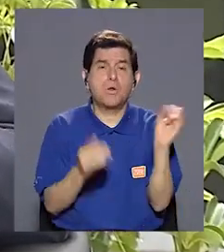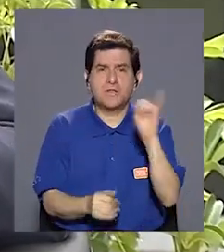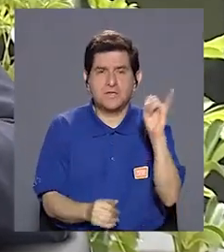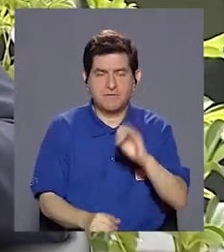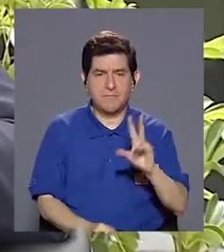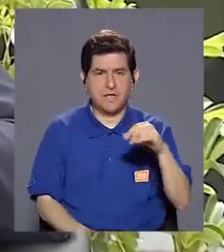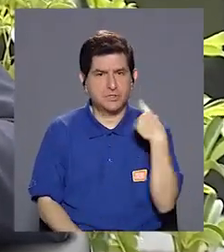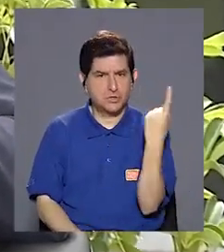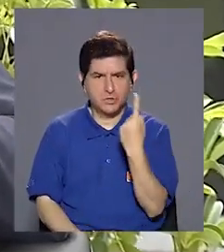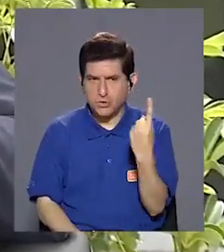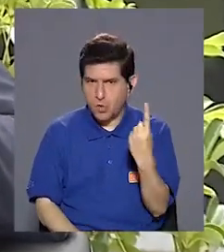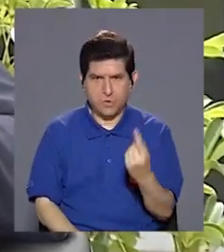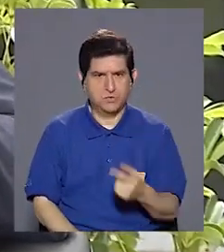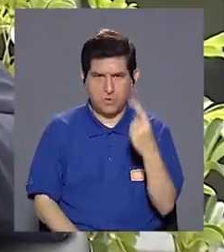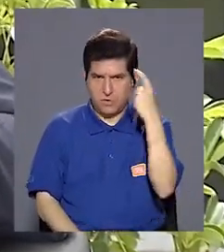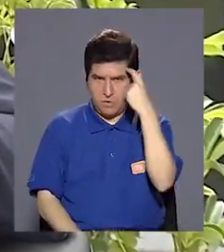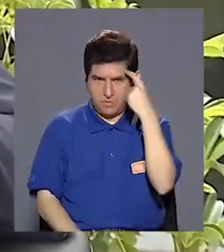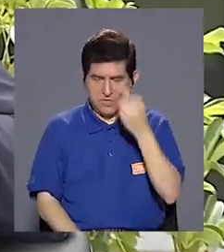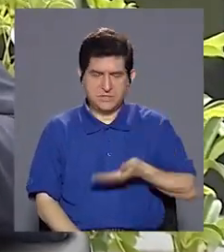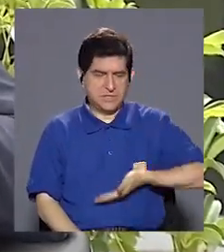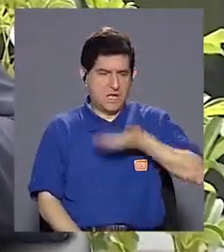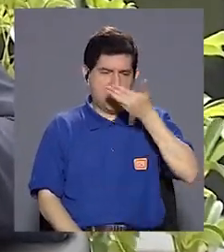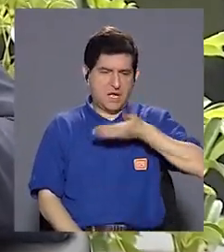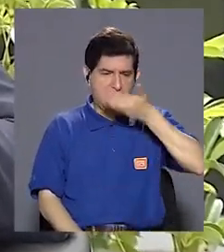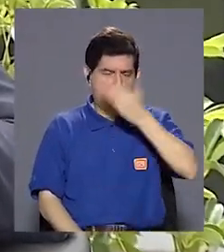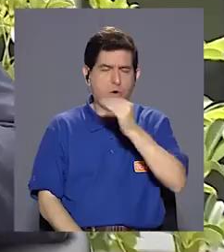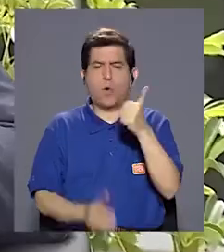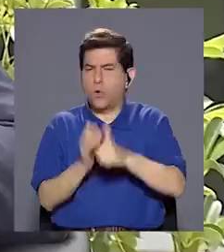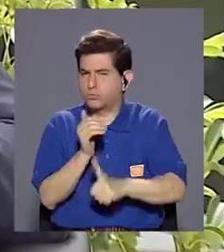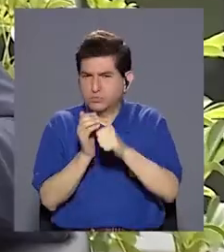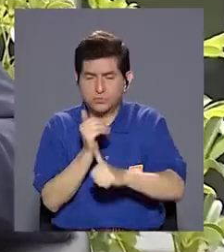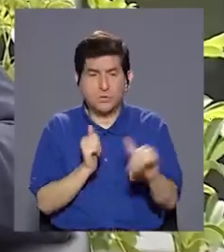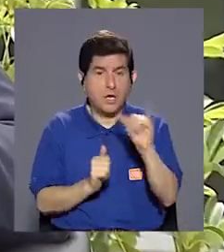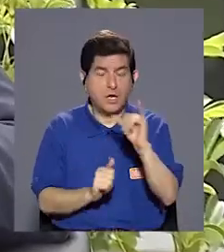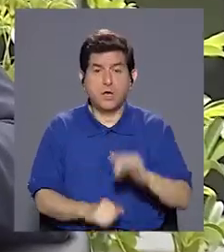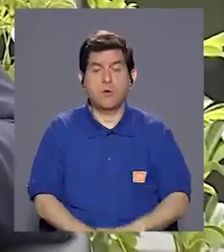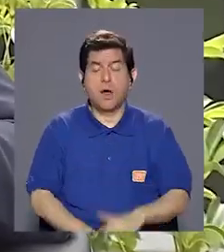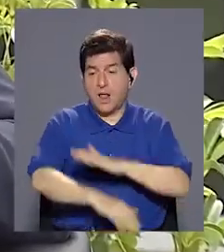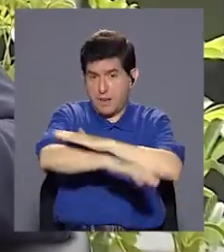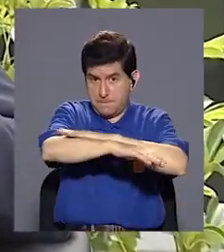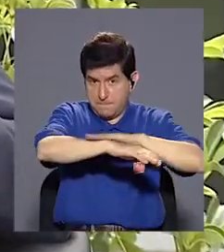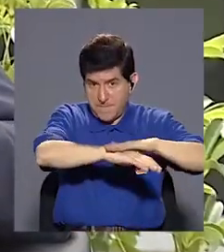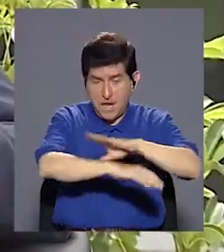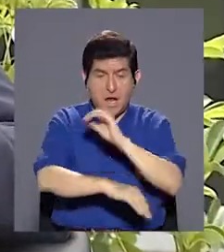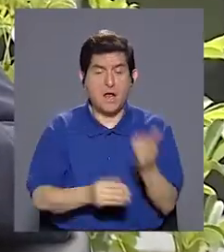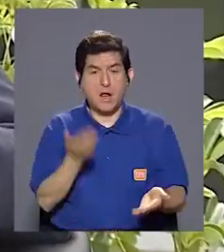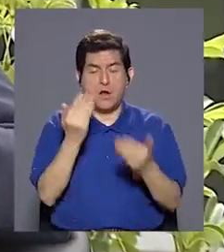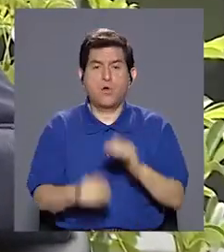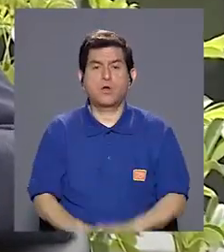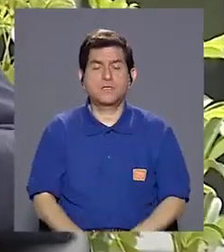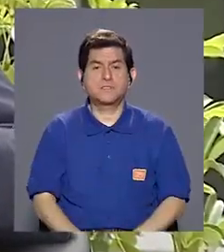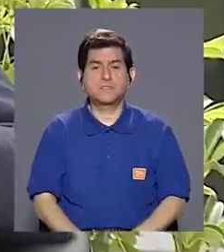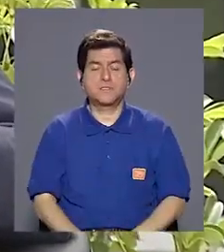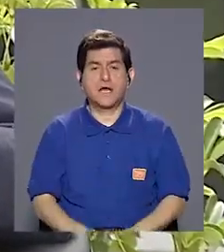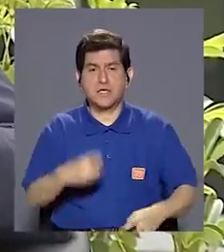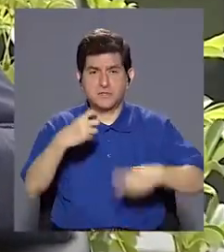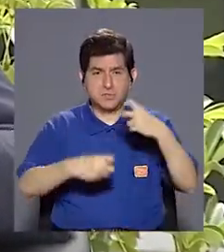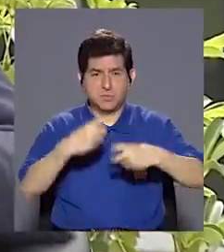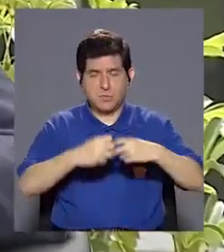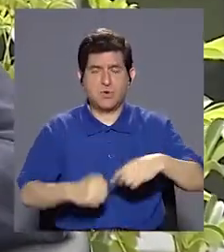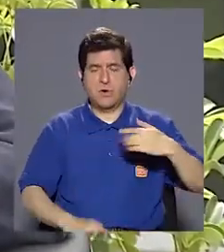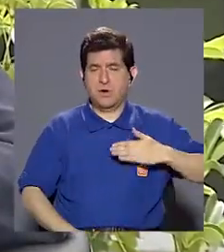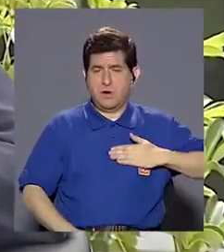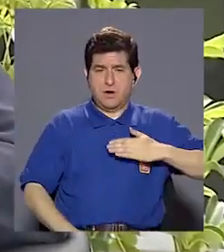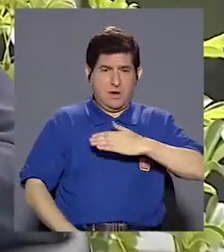muchísimas de las infecciones, no solamente de respiratorias o diarreicas, sino también incluso de la piel o infecciones que se pueden complicar como una neumonía